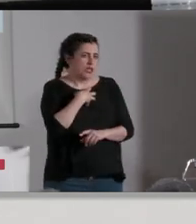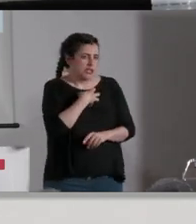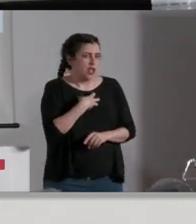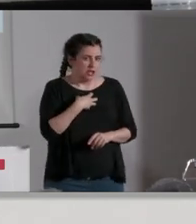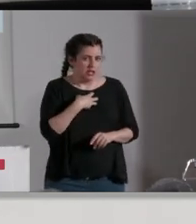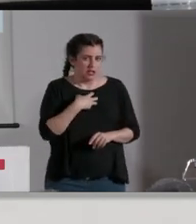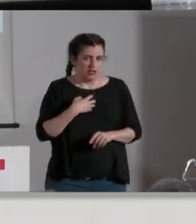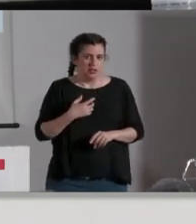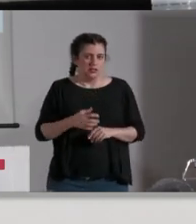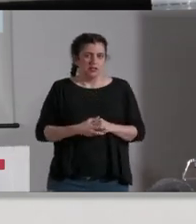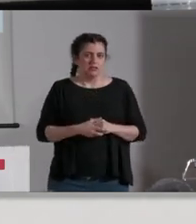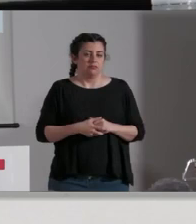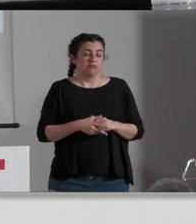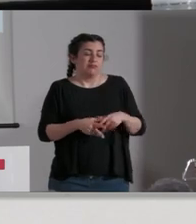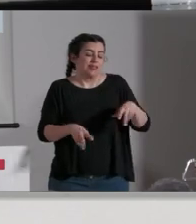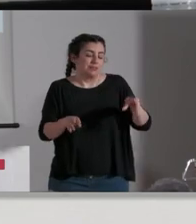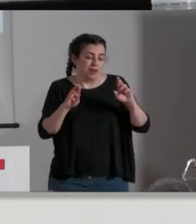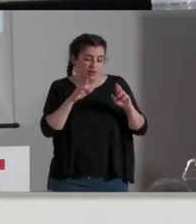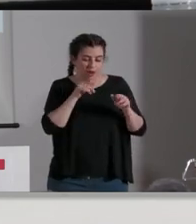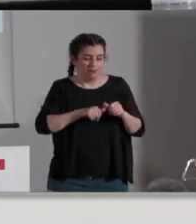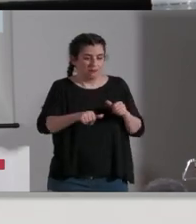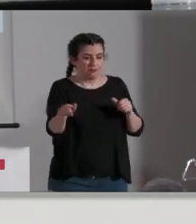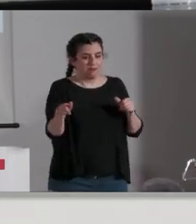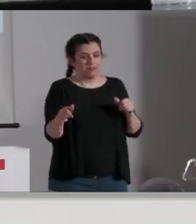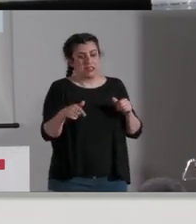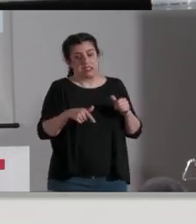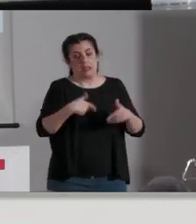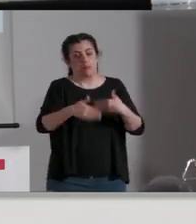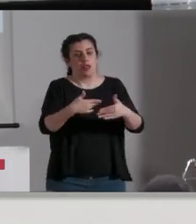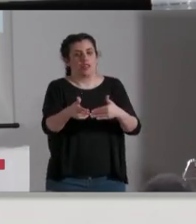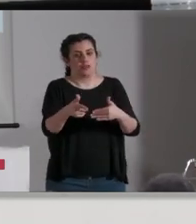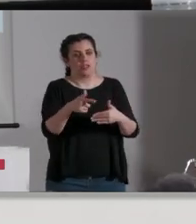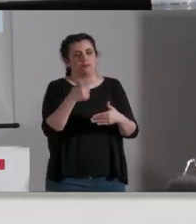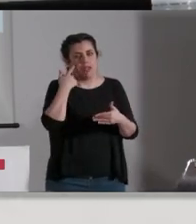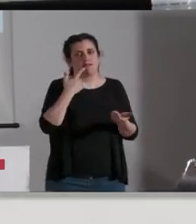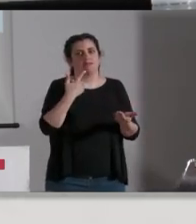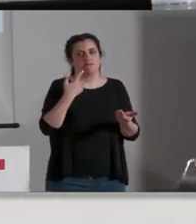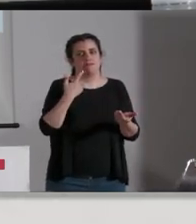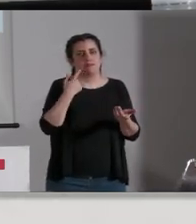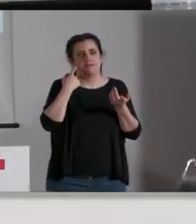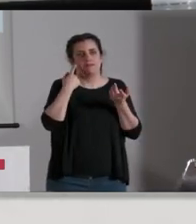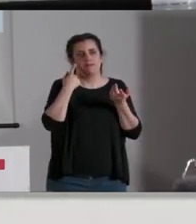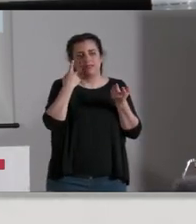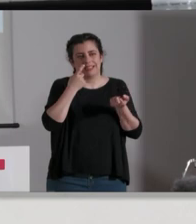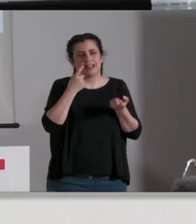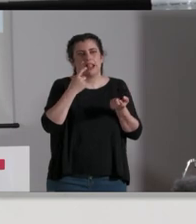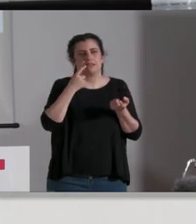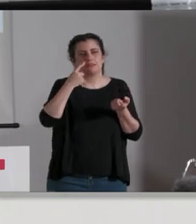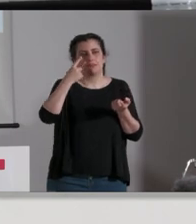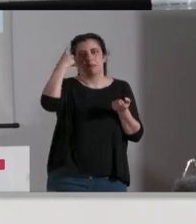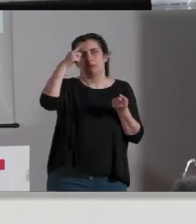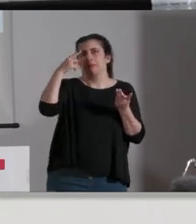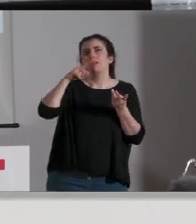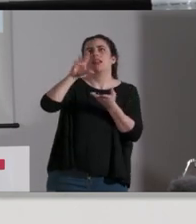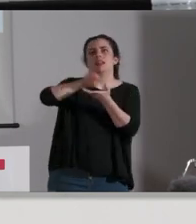y esperemos que ahora, pues cuando se en este proceso, pues vayamos surgiendo más conocimiento de otros